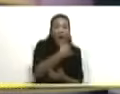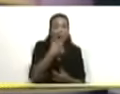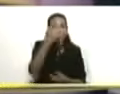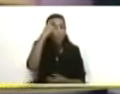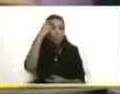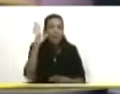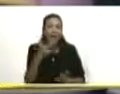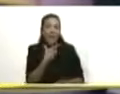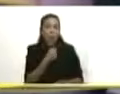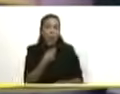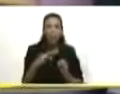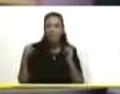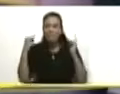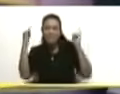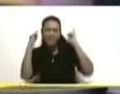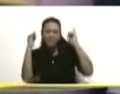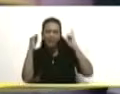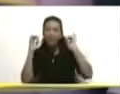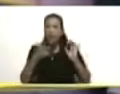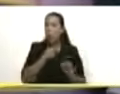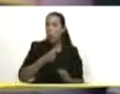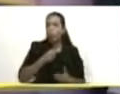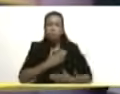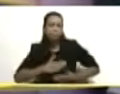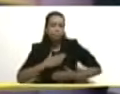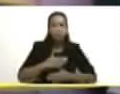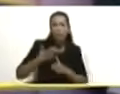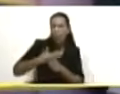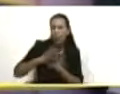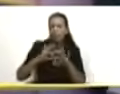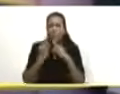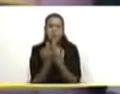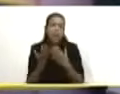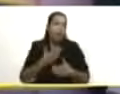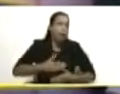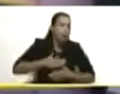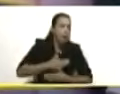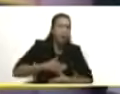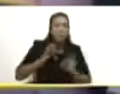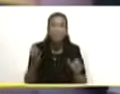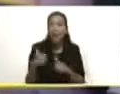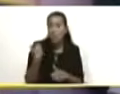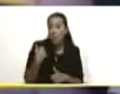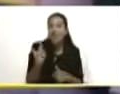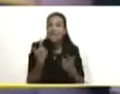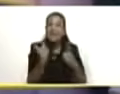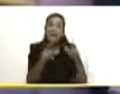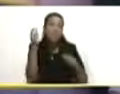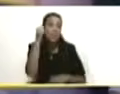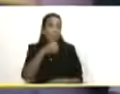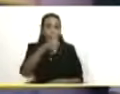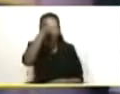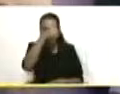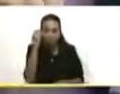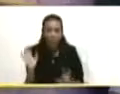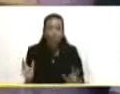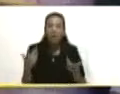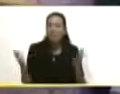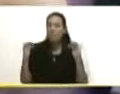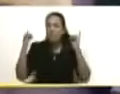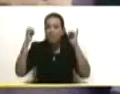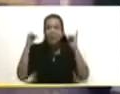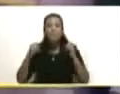los venezolanos y las venezolanas nos encantan para compartir y para disfrutar y aprovechar de hacer un gran festival que combine